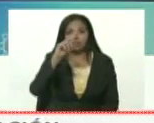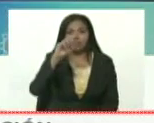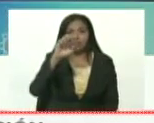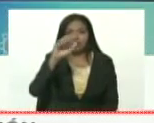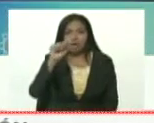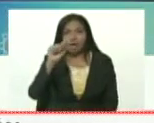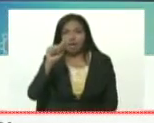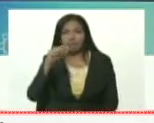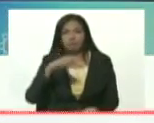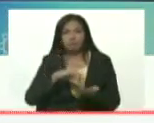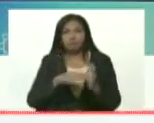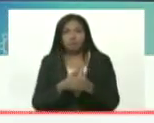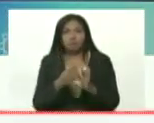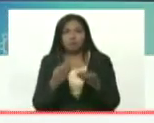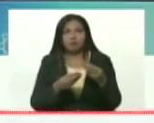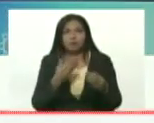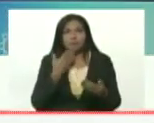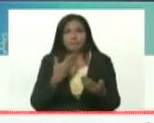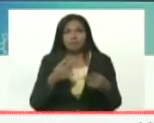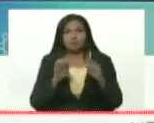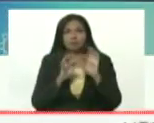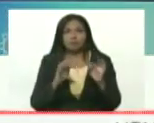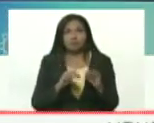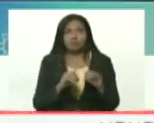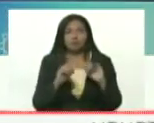Para esto me piden